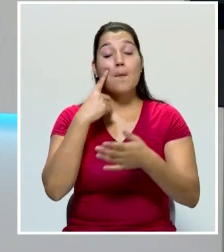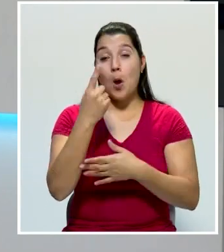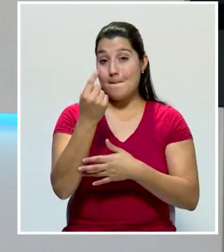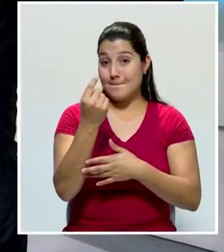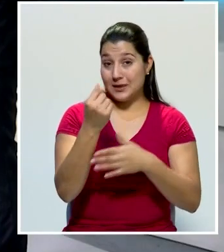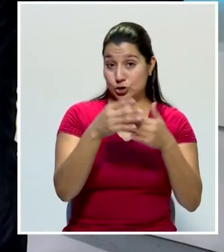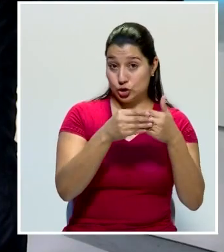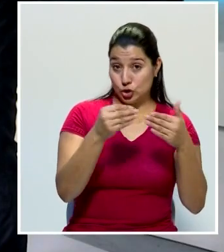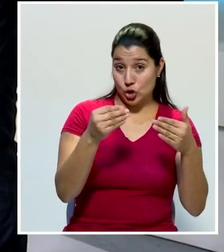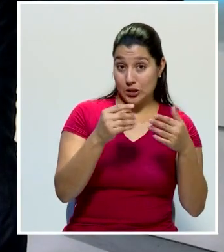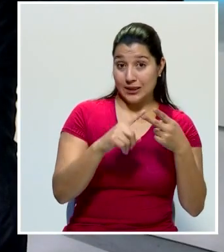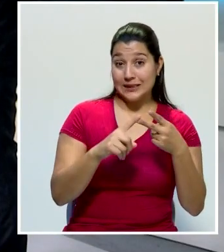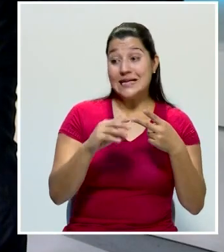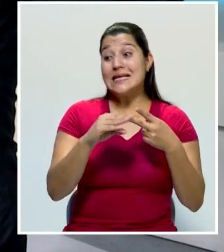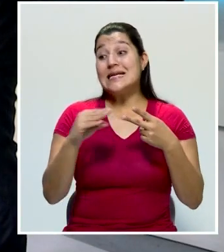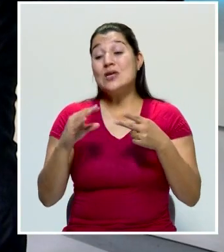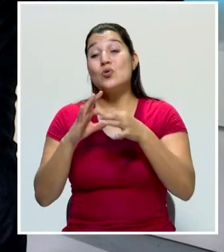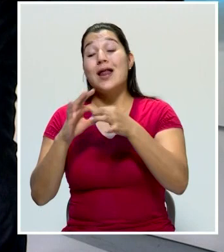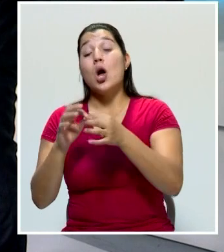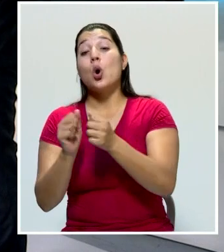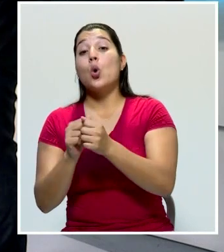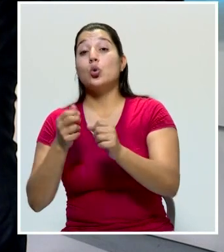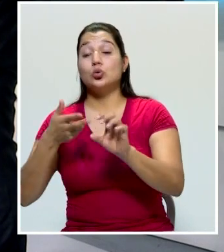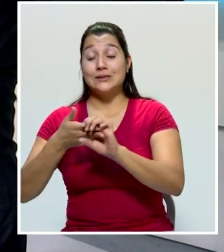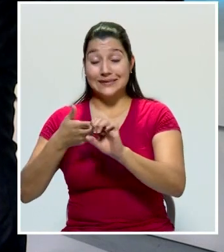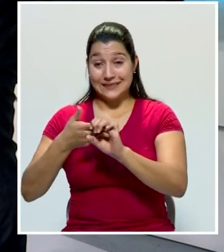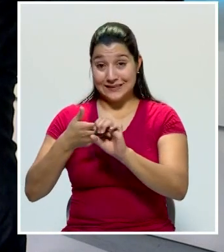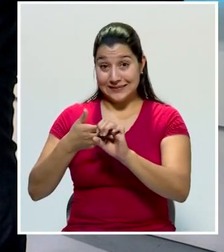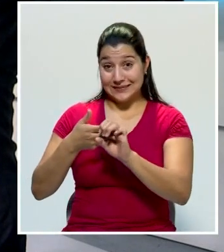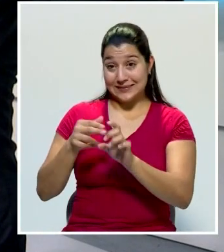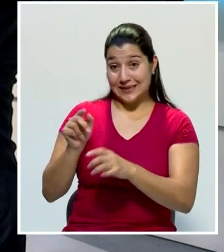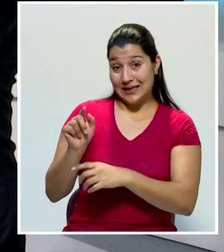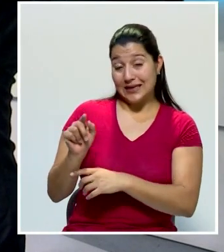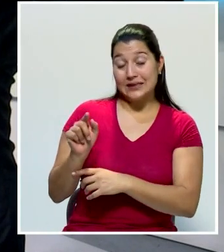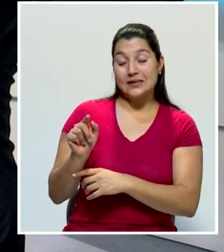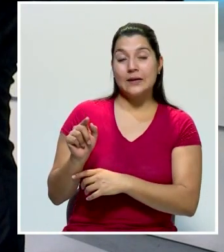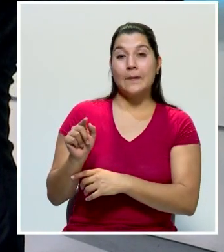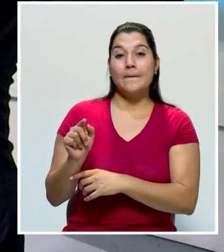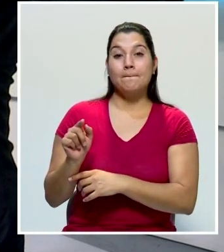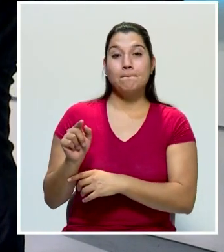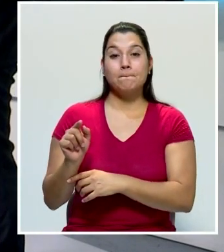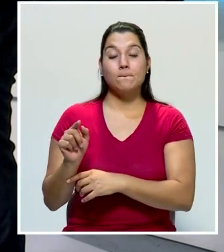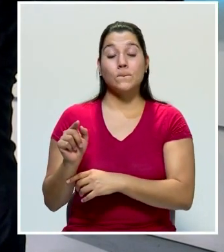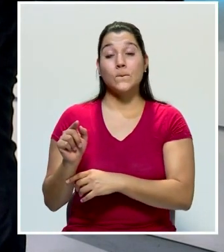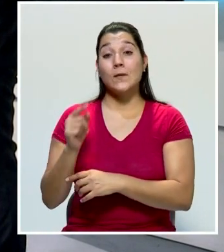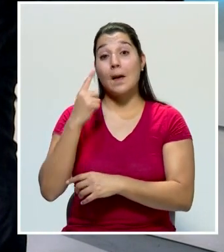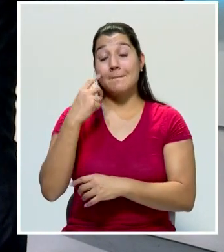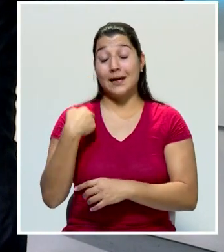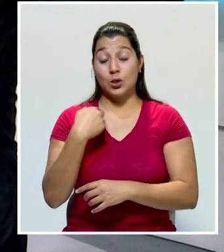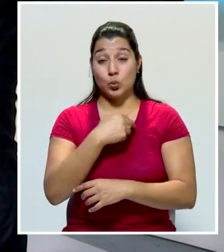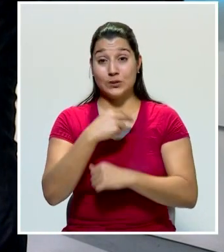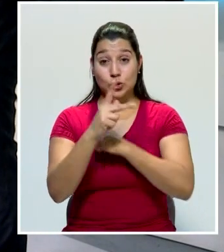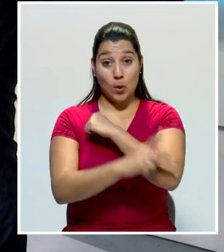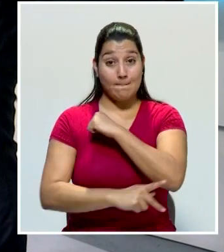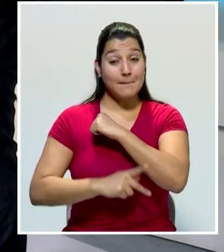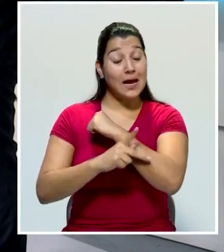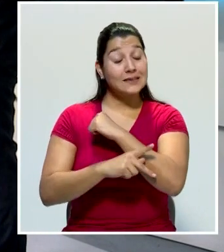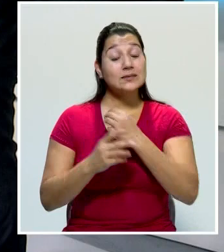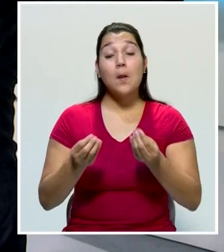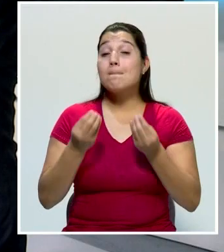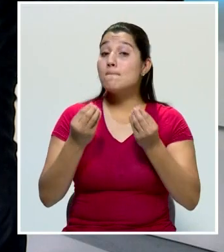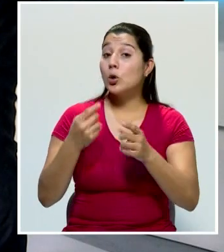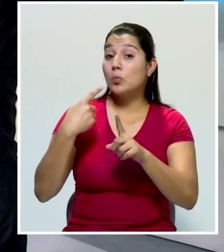Y en el caso del petróleo, que era la otra referencia económica, para nuestro país es muy